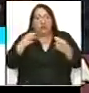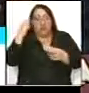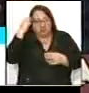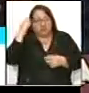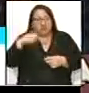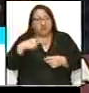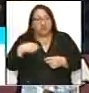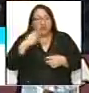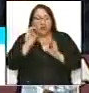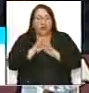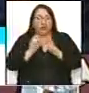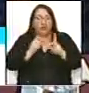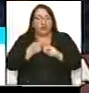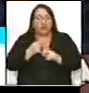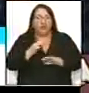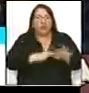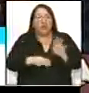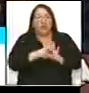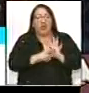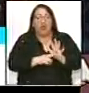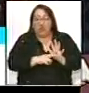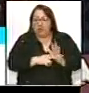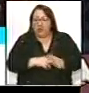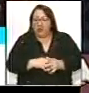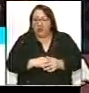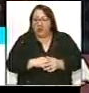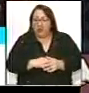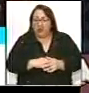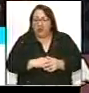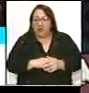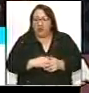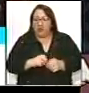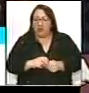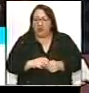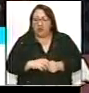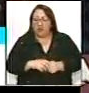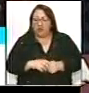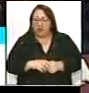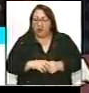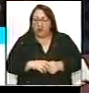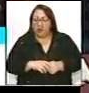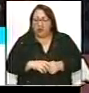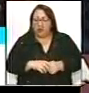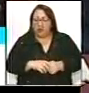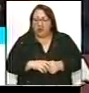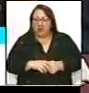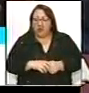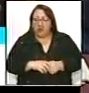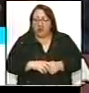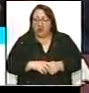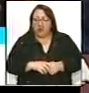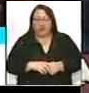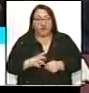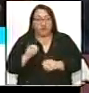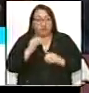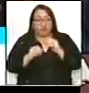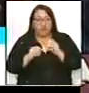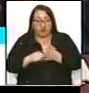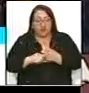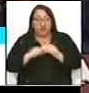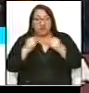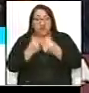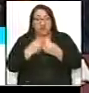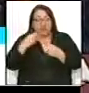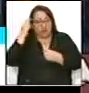decir, no se trata de llevar a los movimientos regionales hacia la partidarización, sino que la reforma tiene que llevar a que los